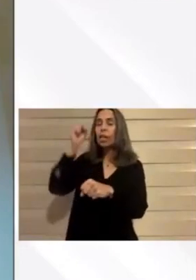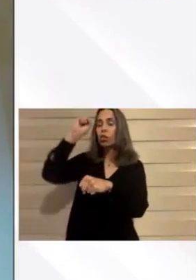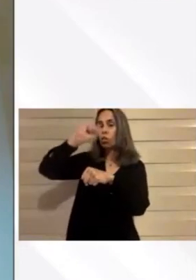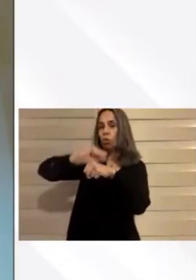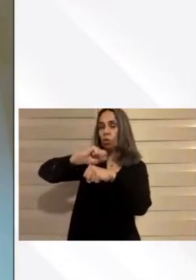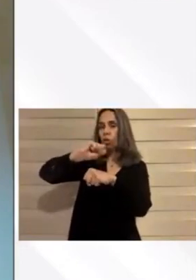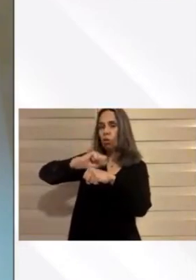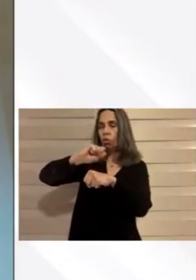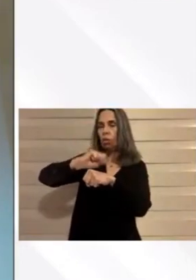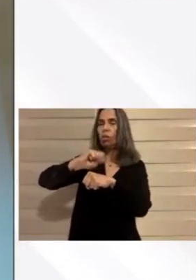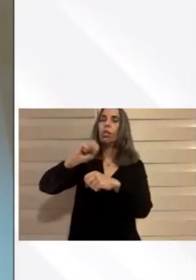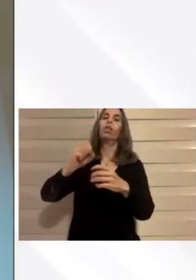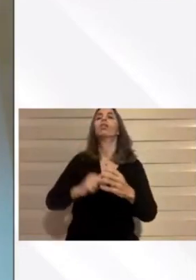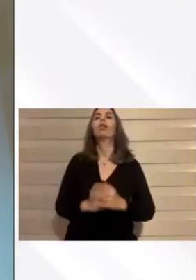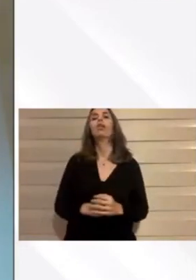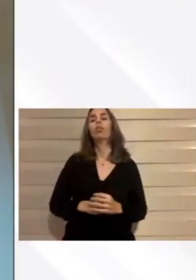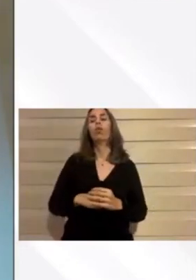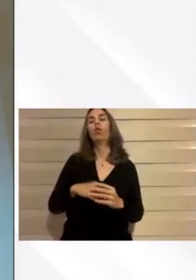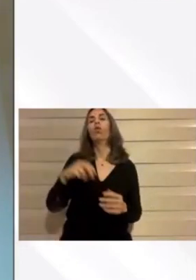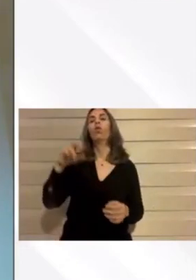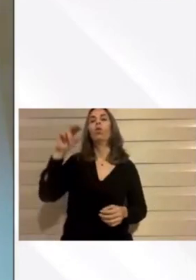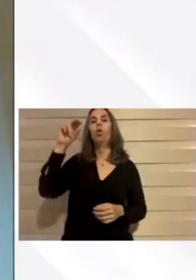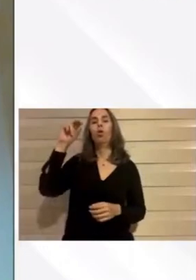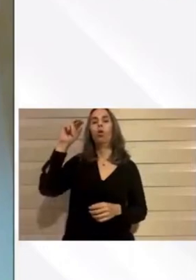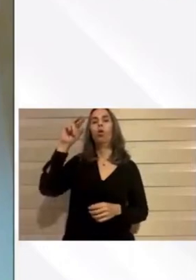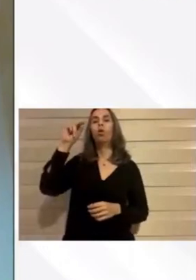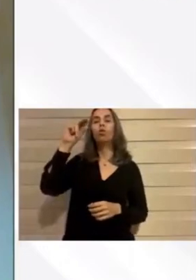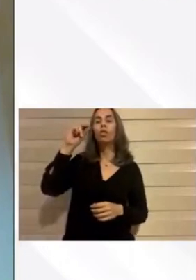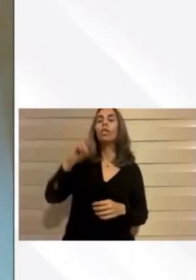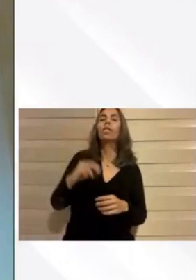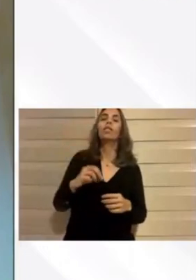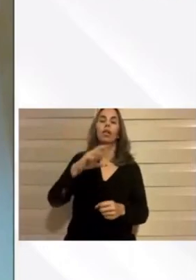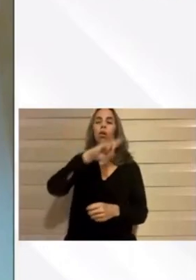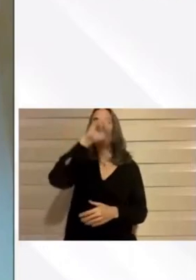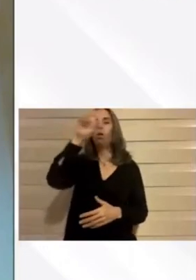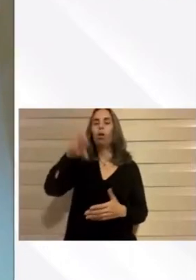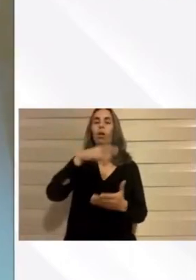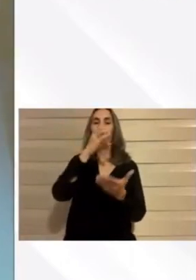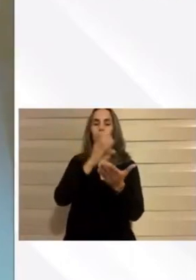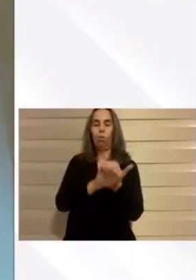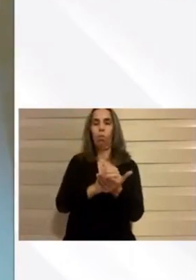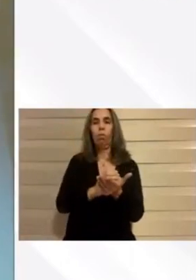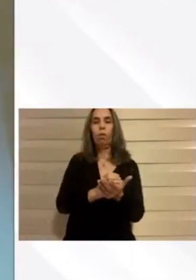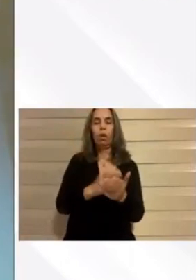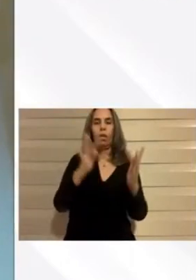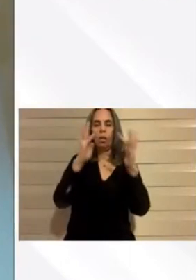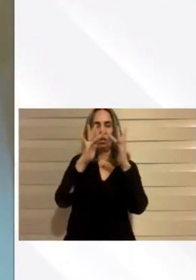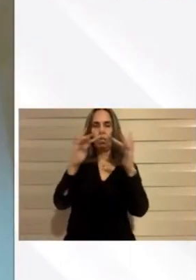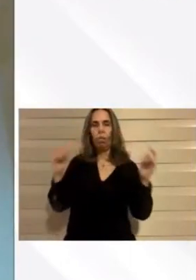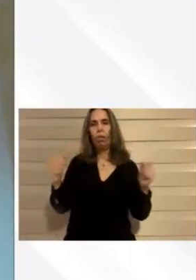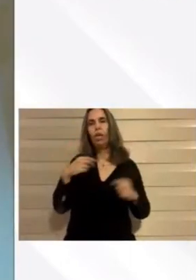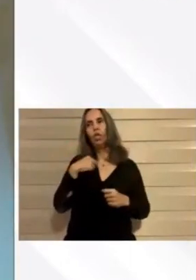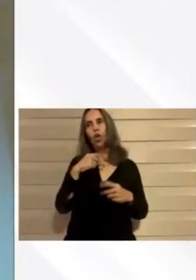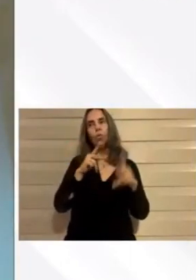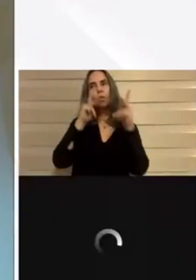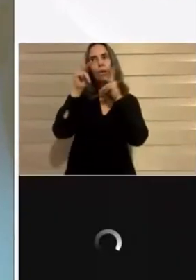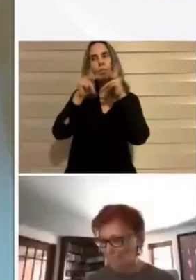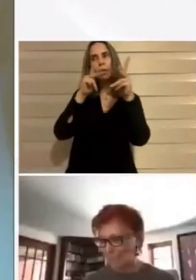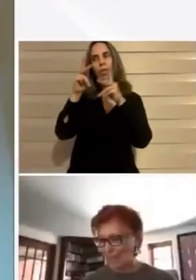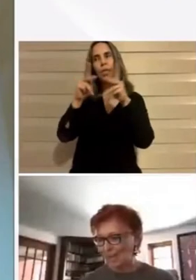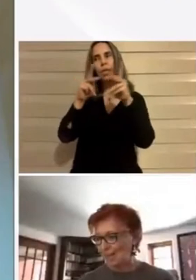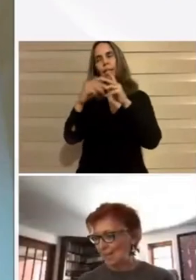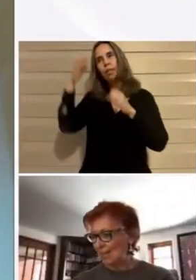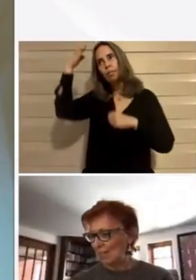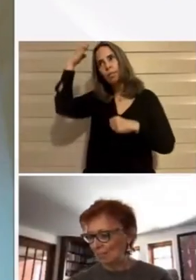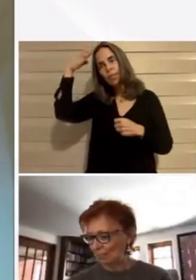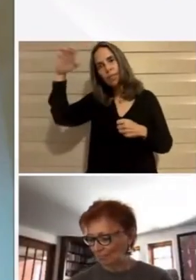Secundaria Diurna número 85, República de Francia. A continuación, les voy a hablar un poco sobre mi persona.